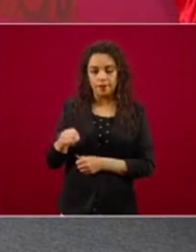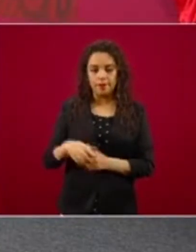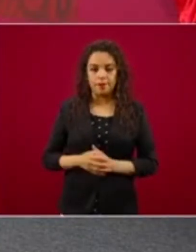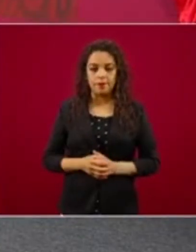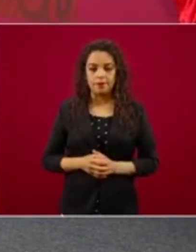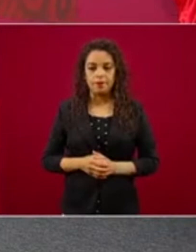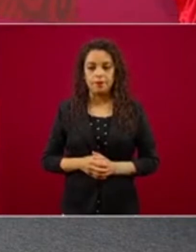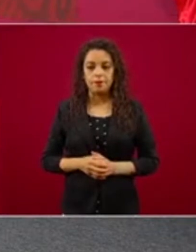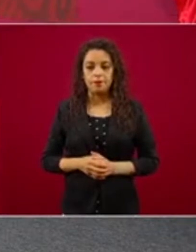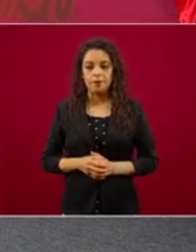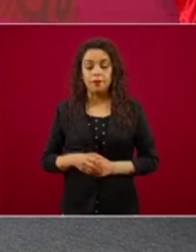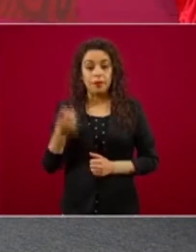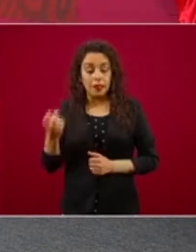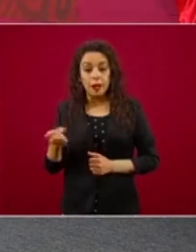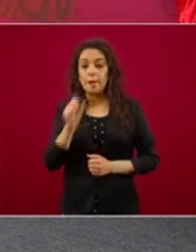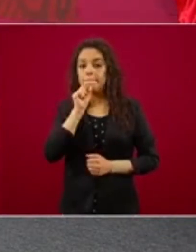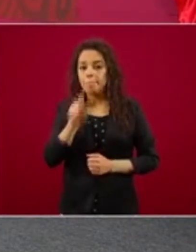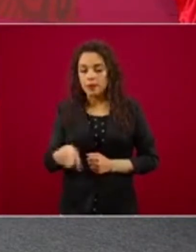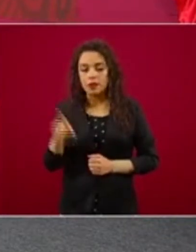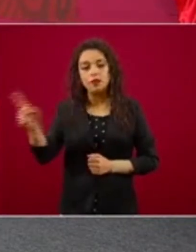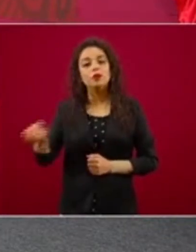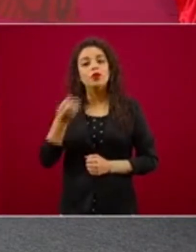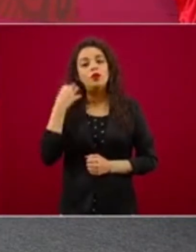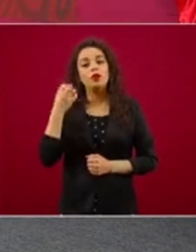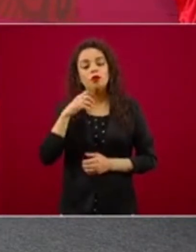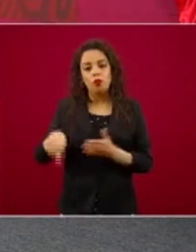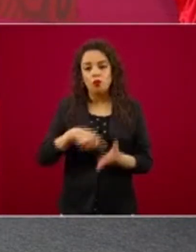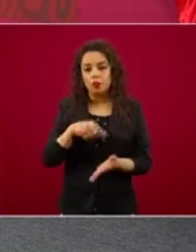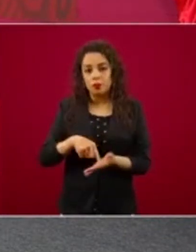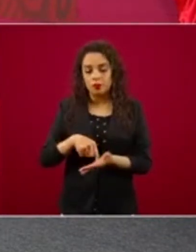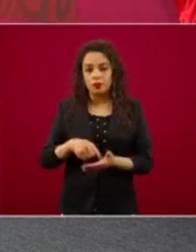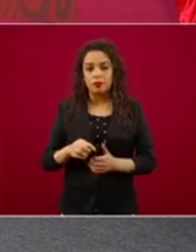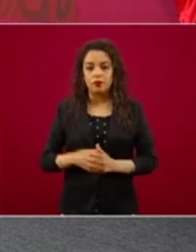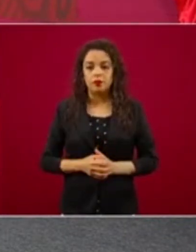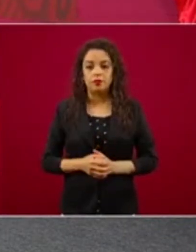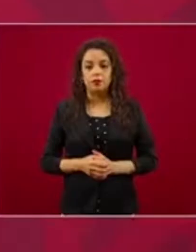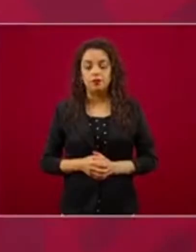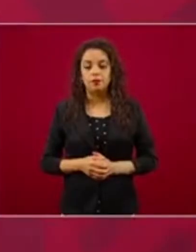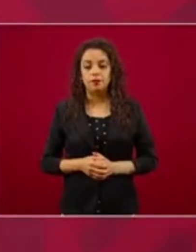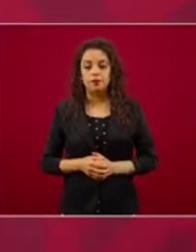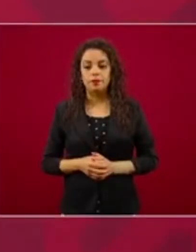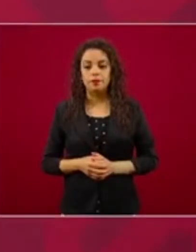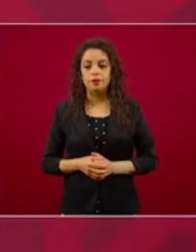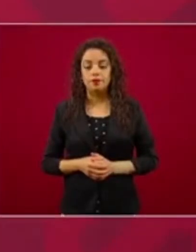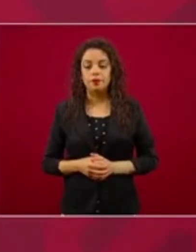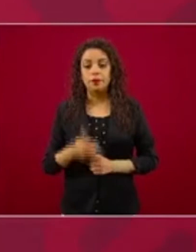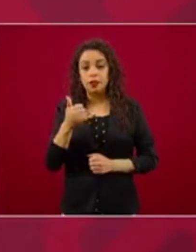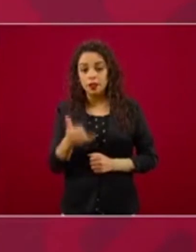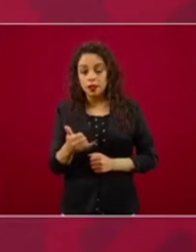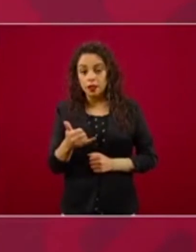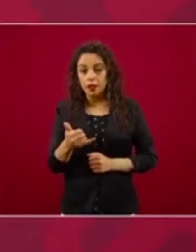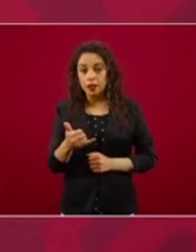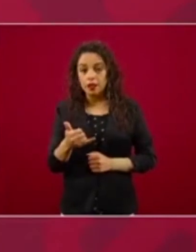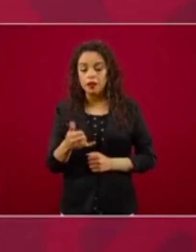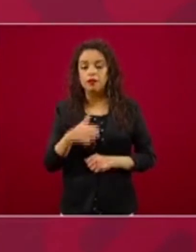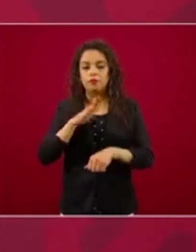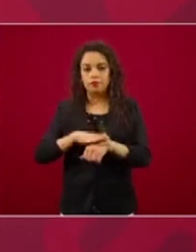Ahí también va a ser la conferencia y ahí también el